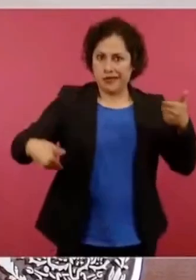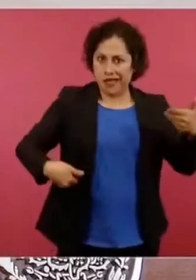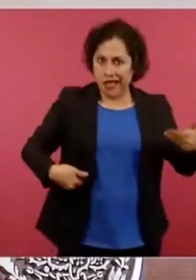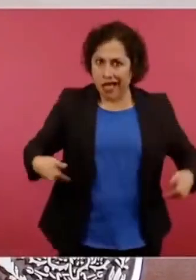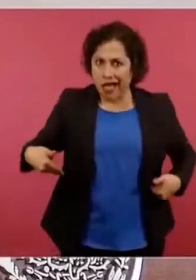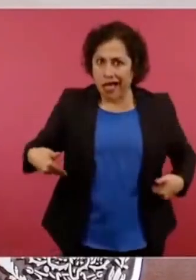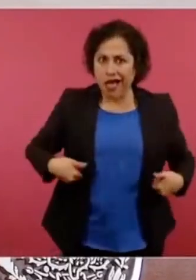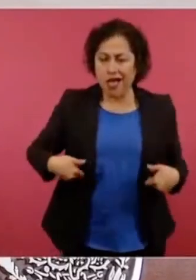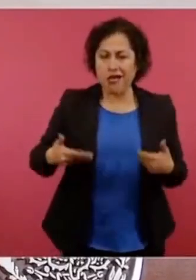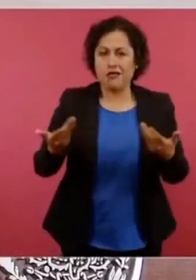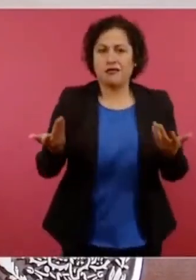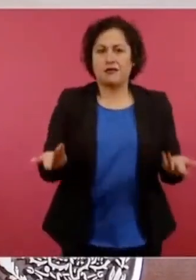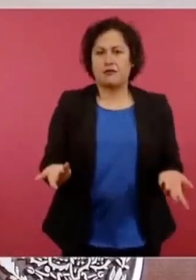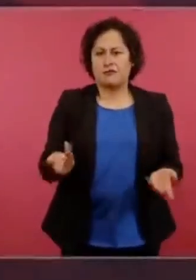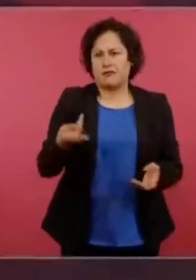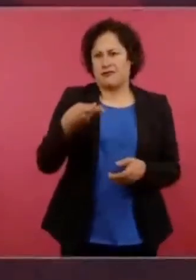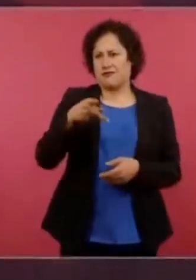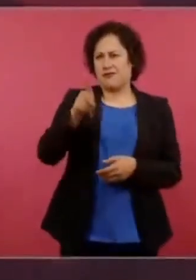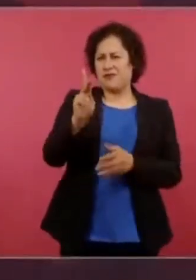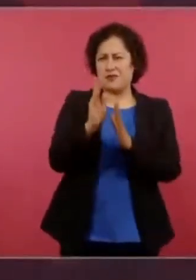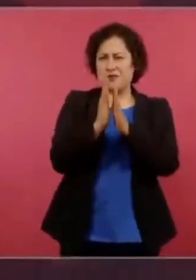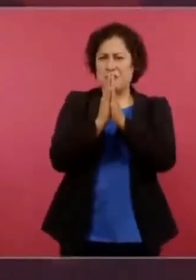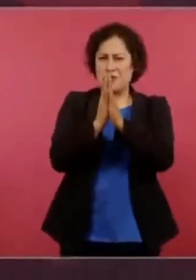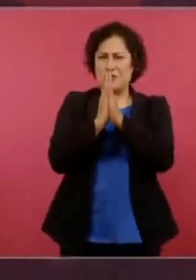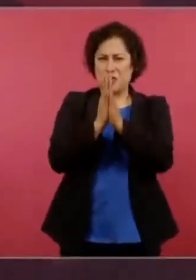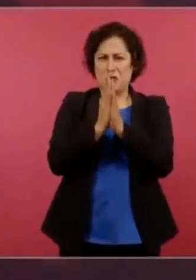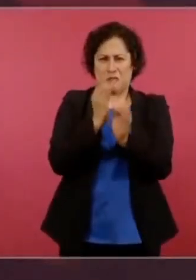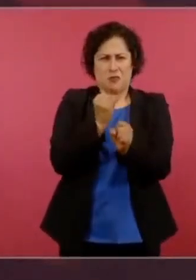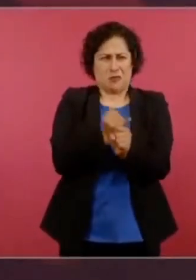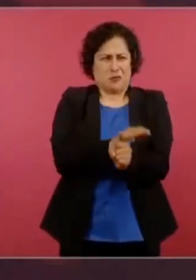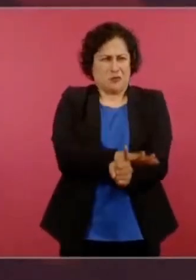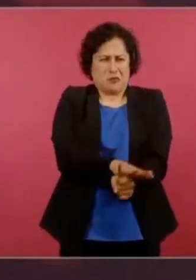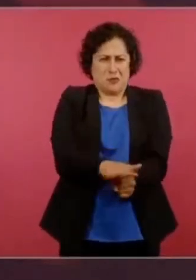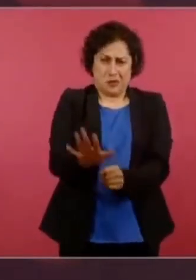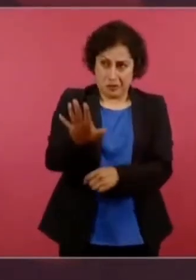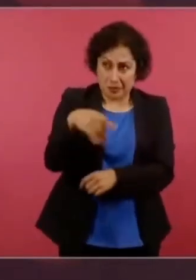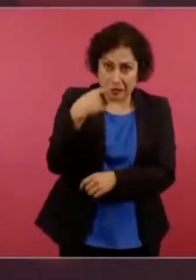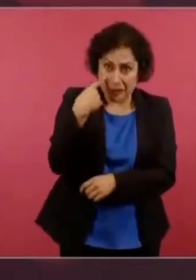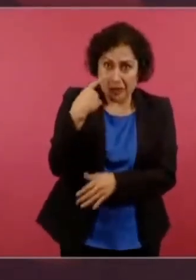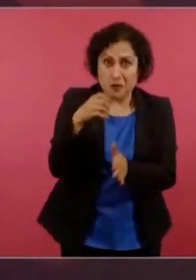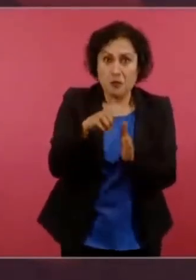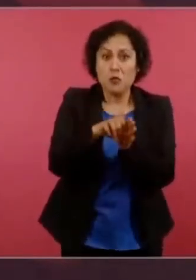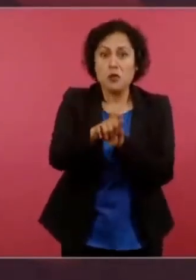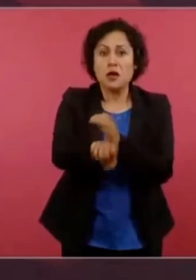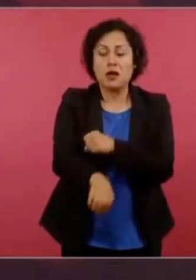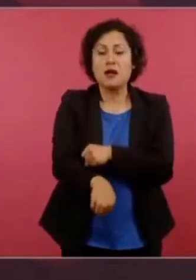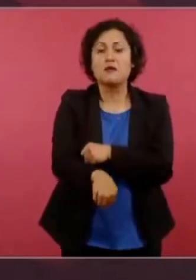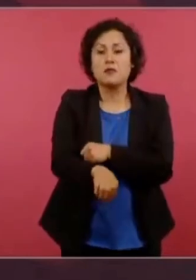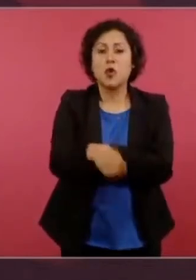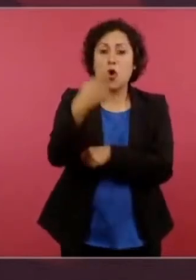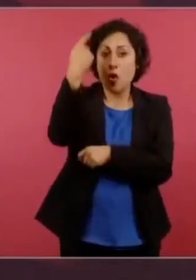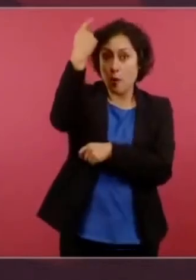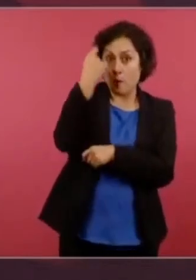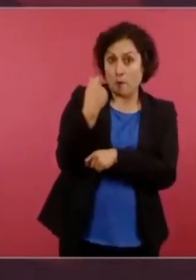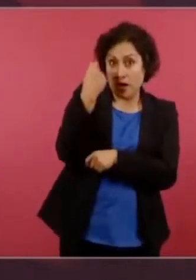se va a entregar una pensión vitalicia de 120,000 pesos